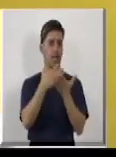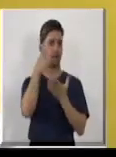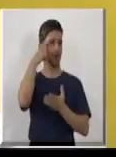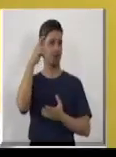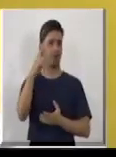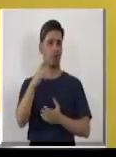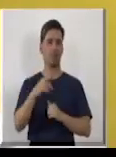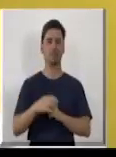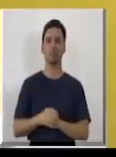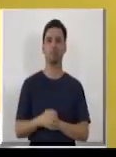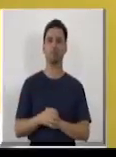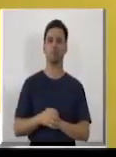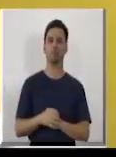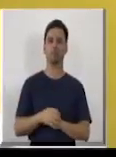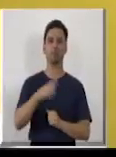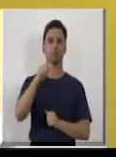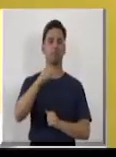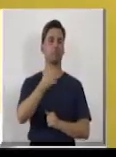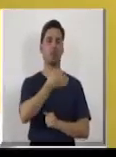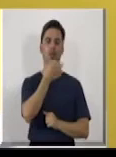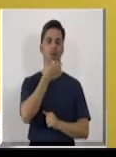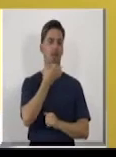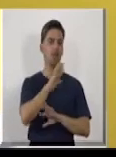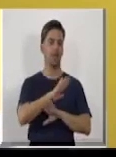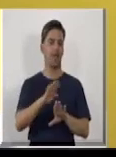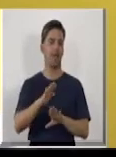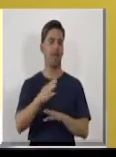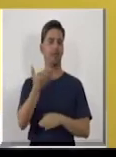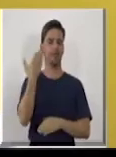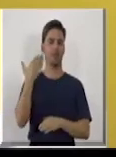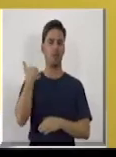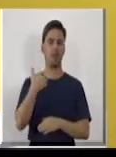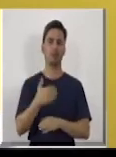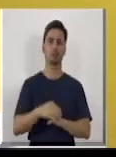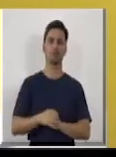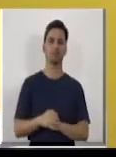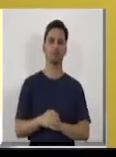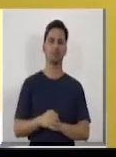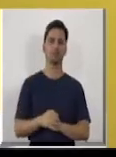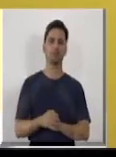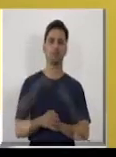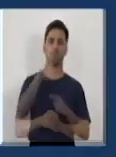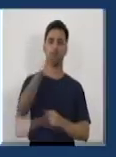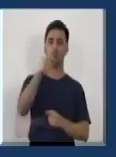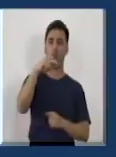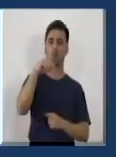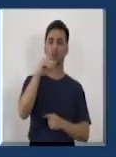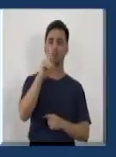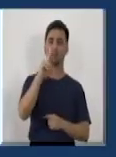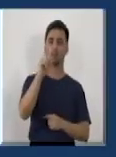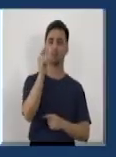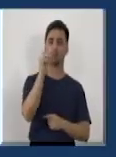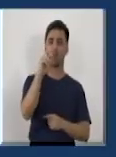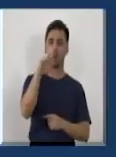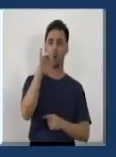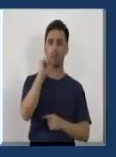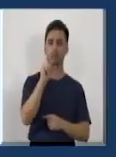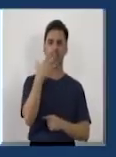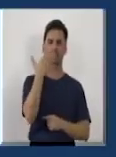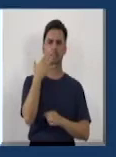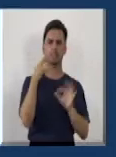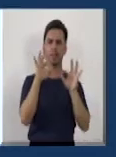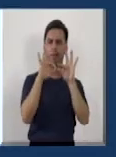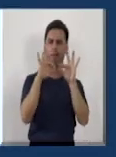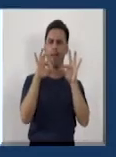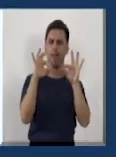eso nos quedó claro en cada uno de sus encuentros. Los conductores son los encargados de la transmisión